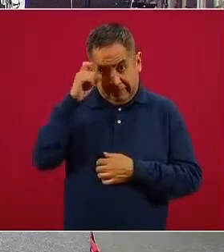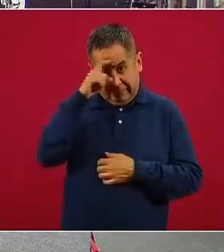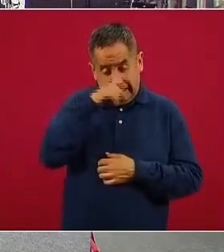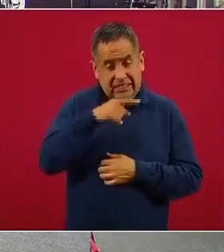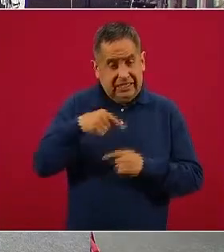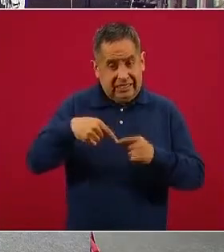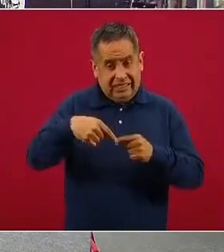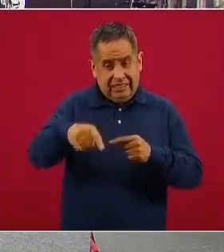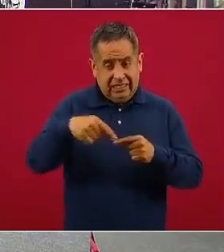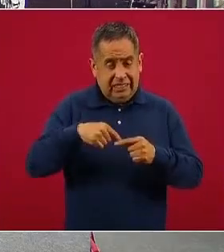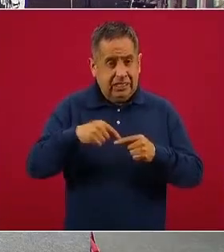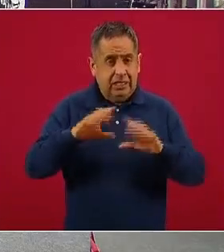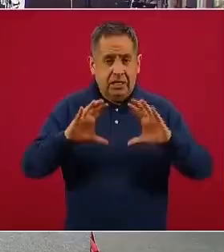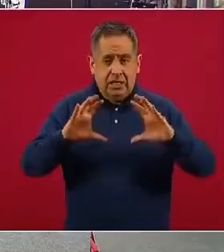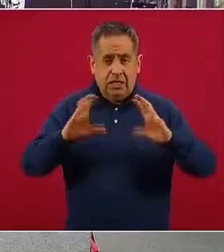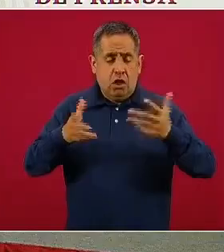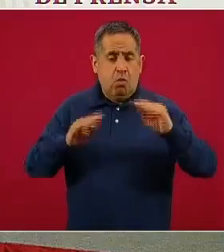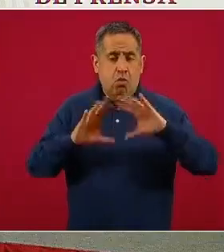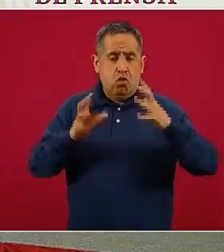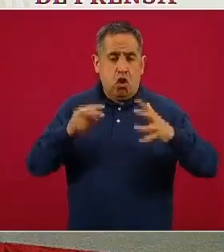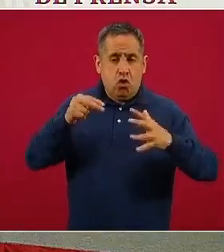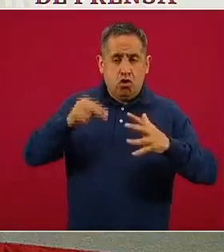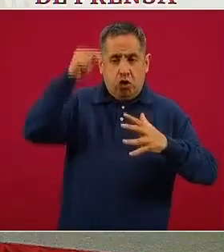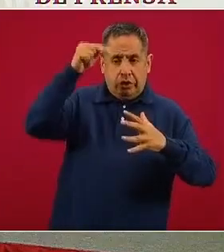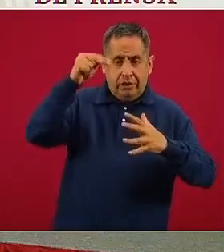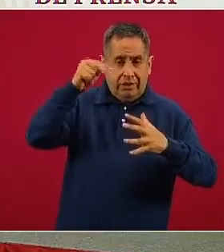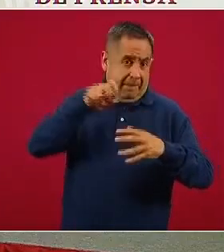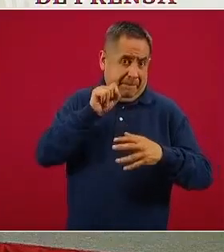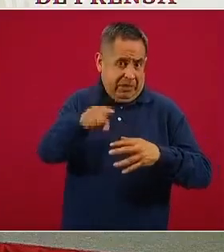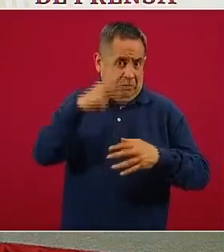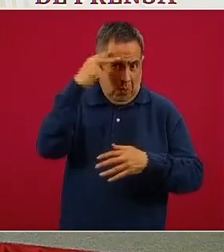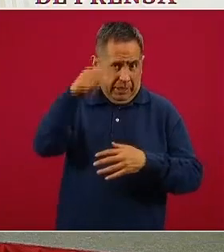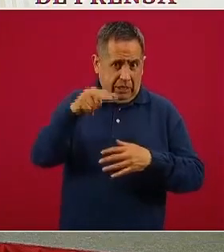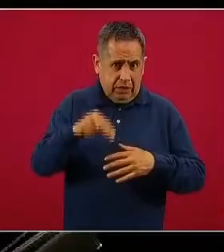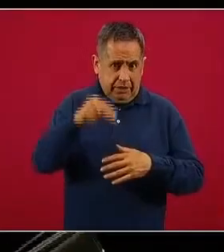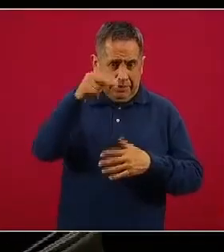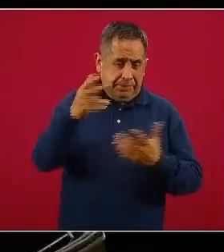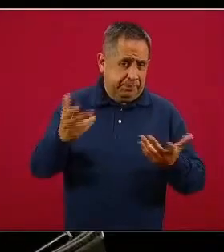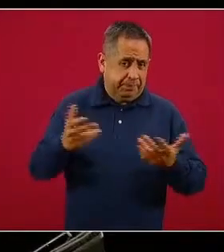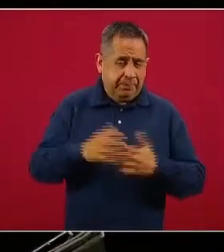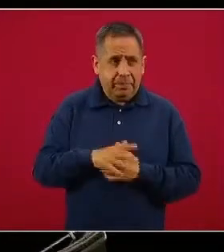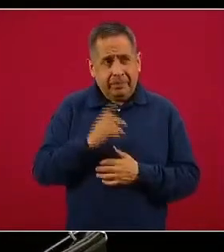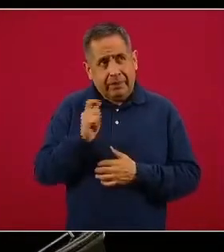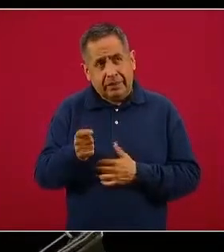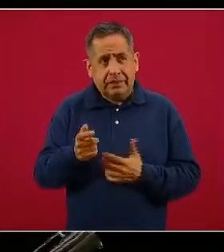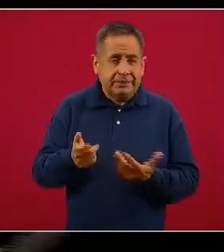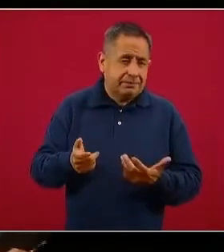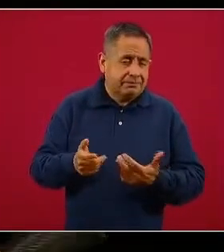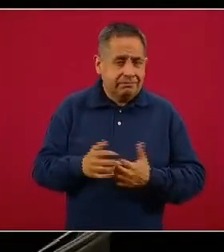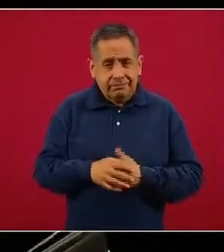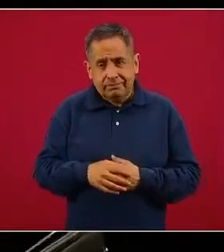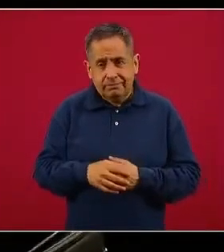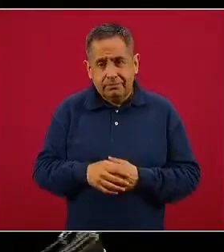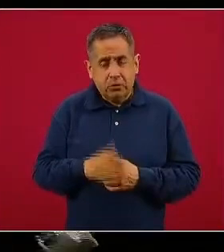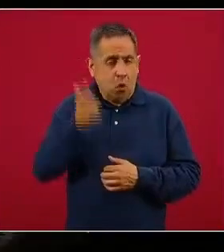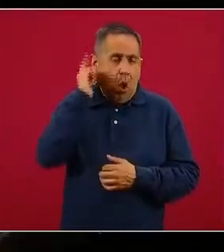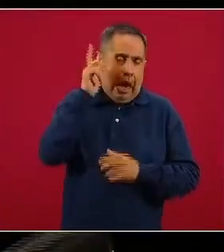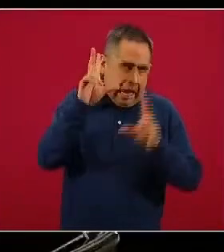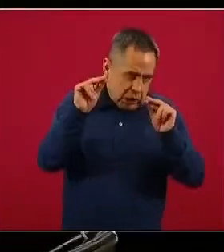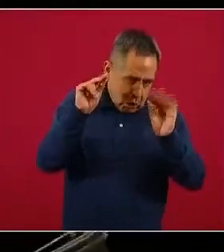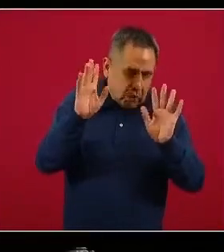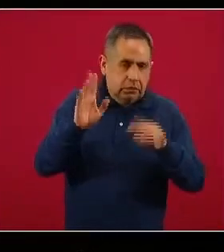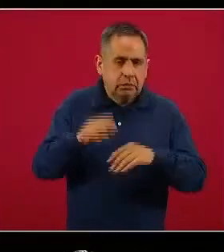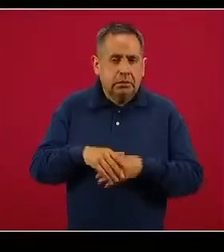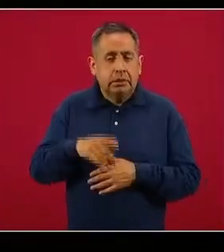el hemisferio norte, y pues nosotros nos ubicamos ahí. Esto implicaría que, esperemos que no, pero